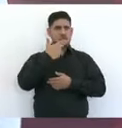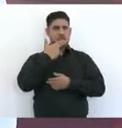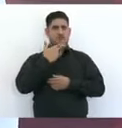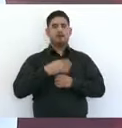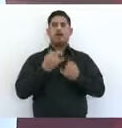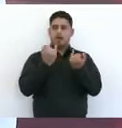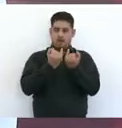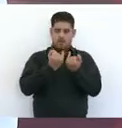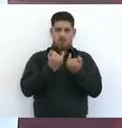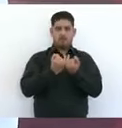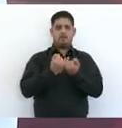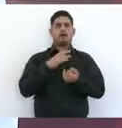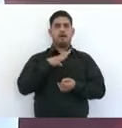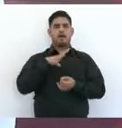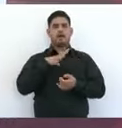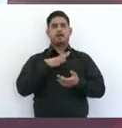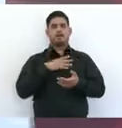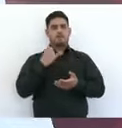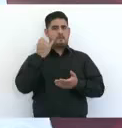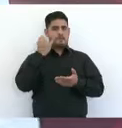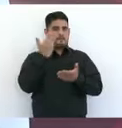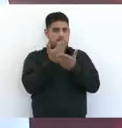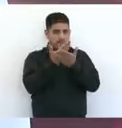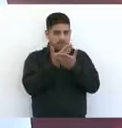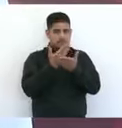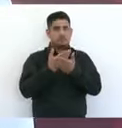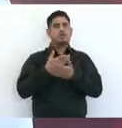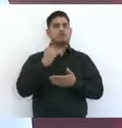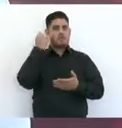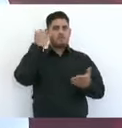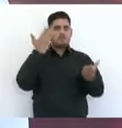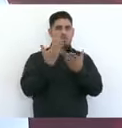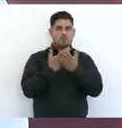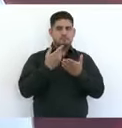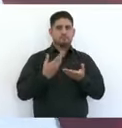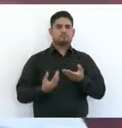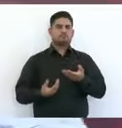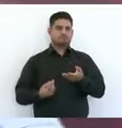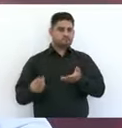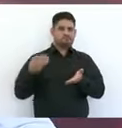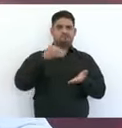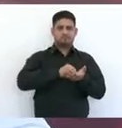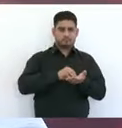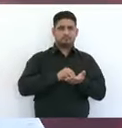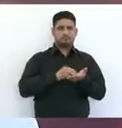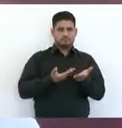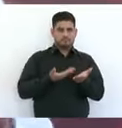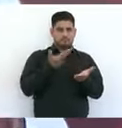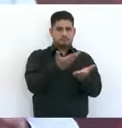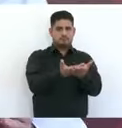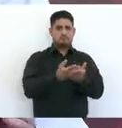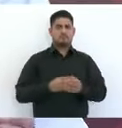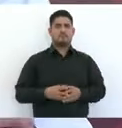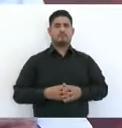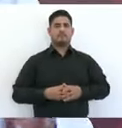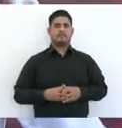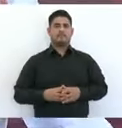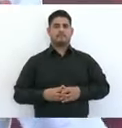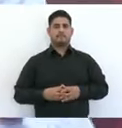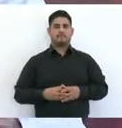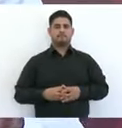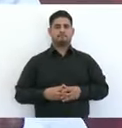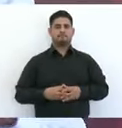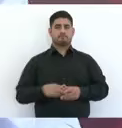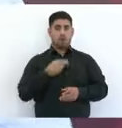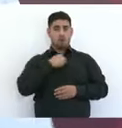y también tenemos las peticiones y las propuestas que las sumaremos a lo que el gobierno acaba de entregar. Como